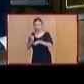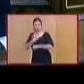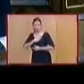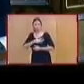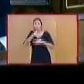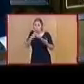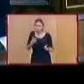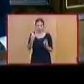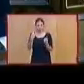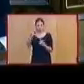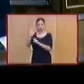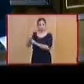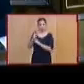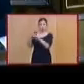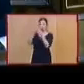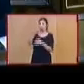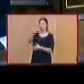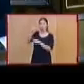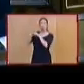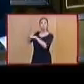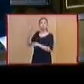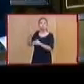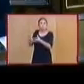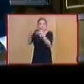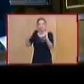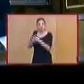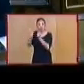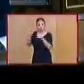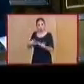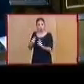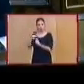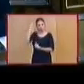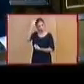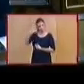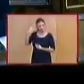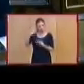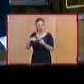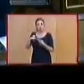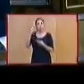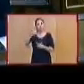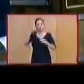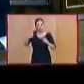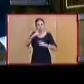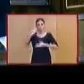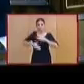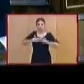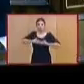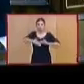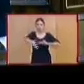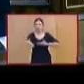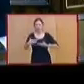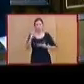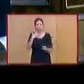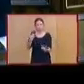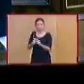que proponga la Unión Europea ampliar el acuerdo pesquero con Mauritania, aumentar los plazos de los suscritos con Azores y